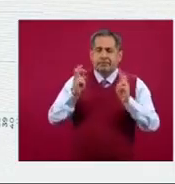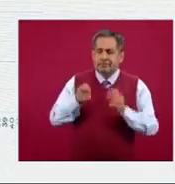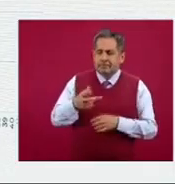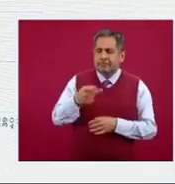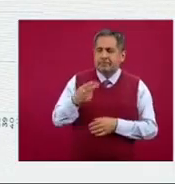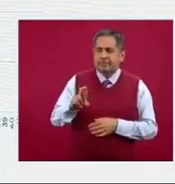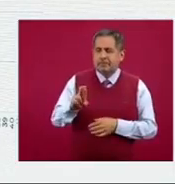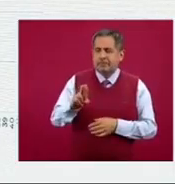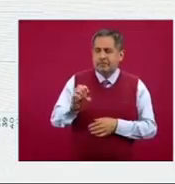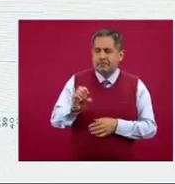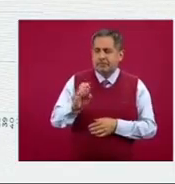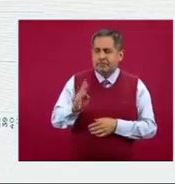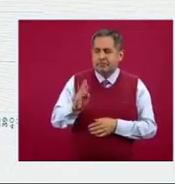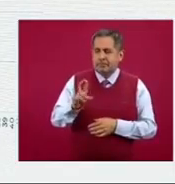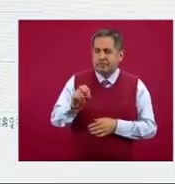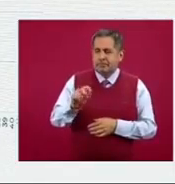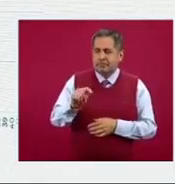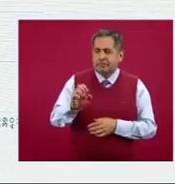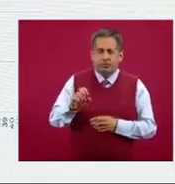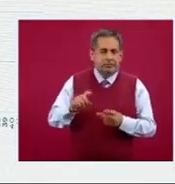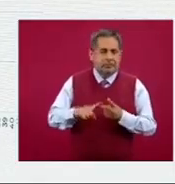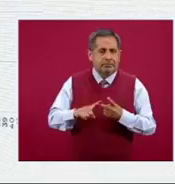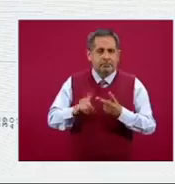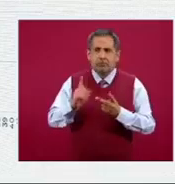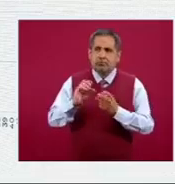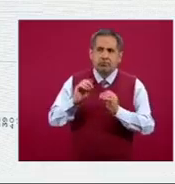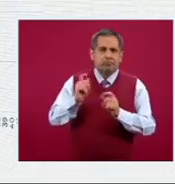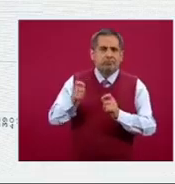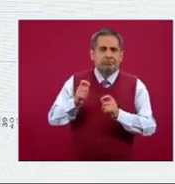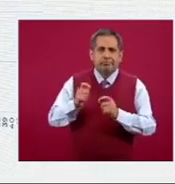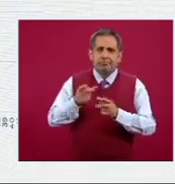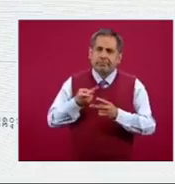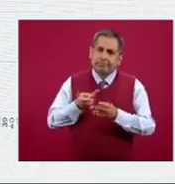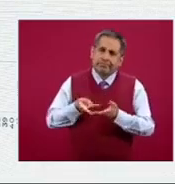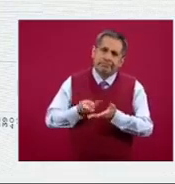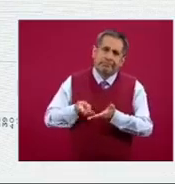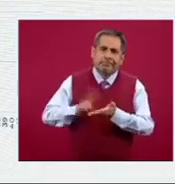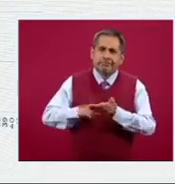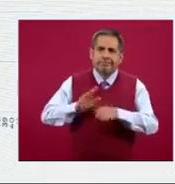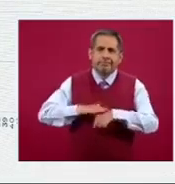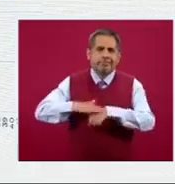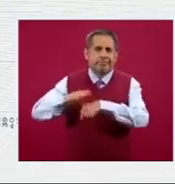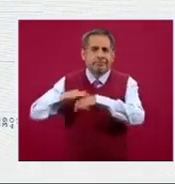o repuntes o cambios de tendencia o exacerbaciones.